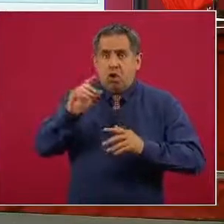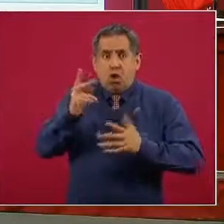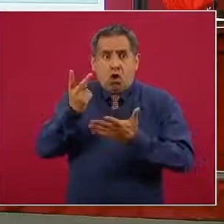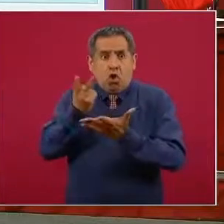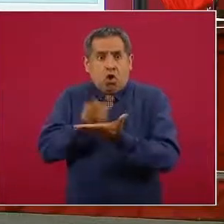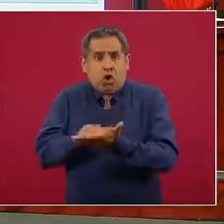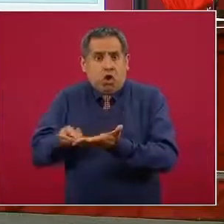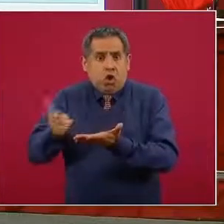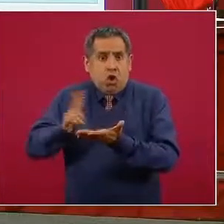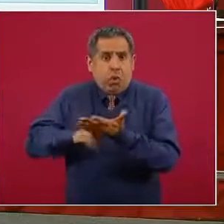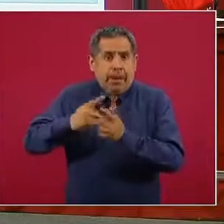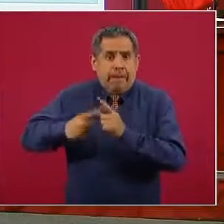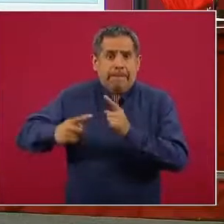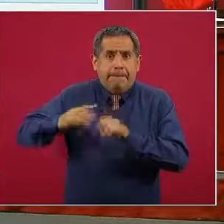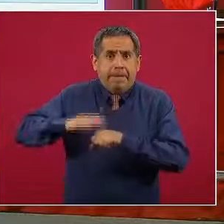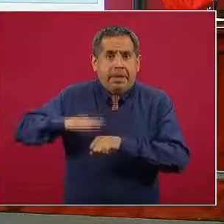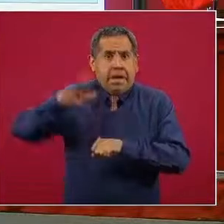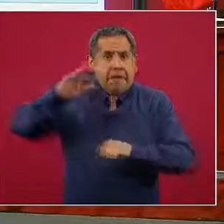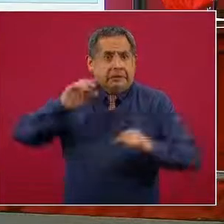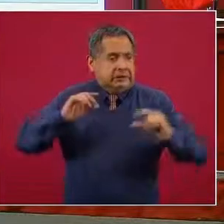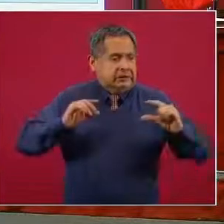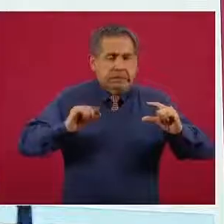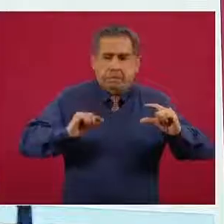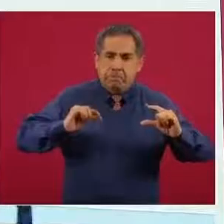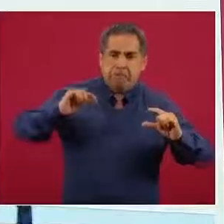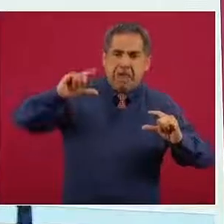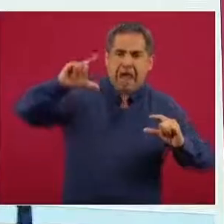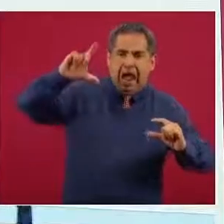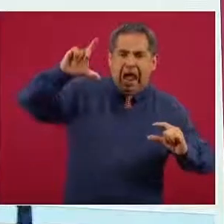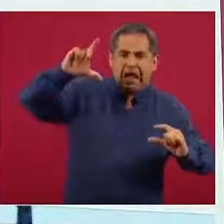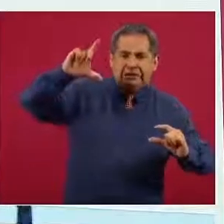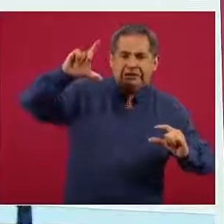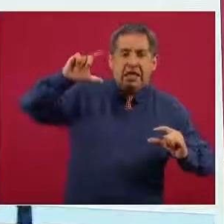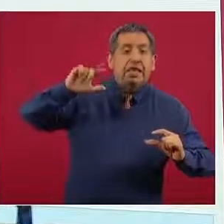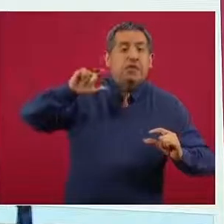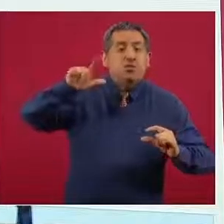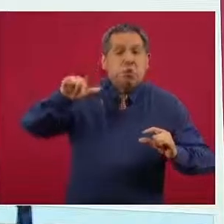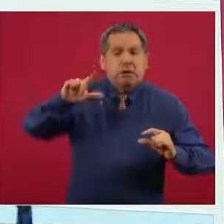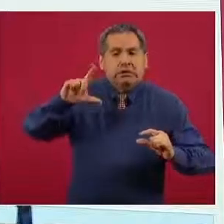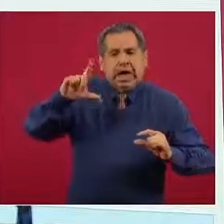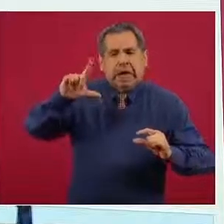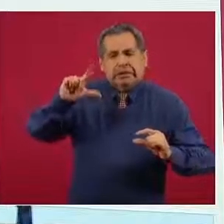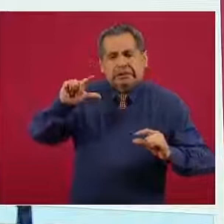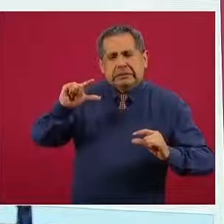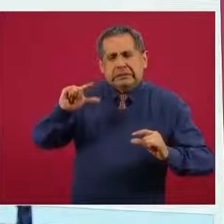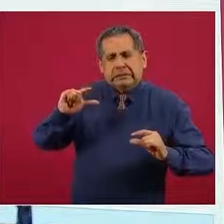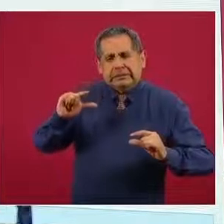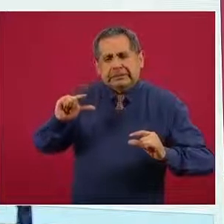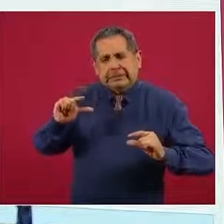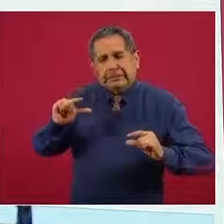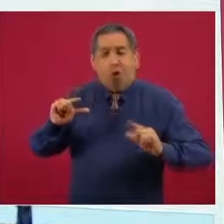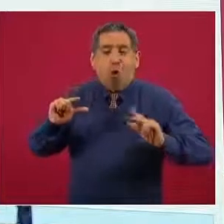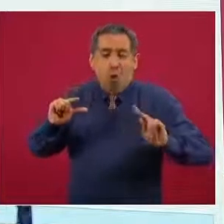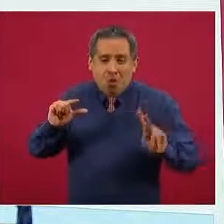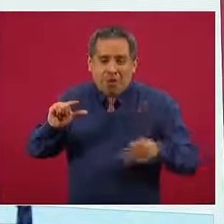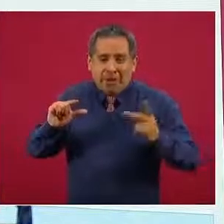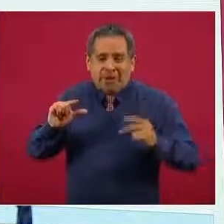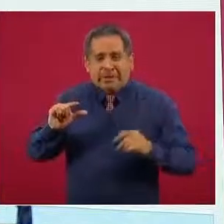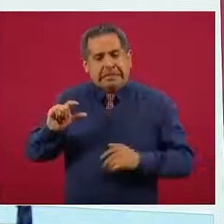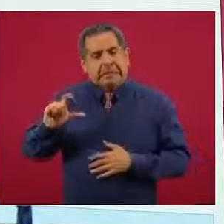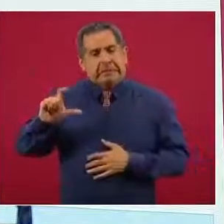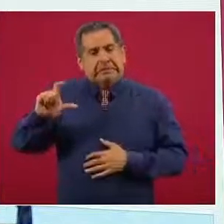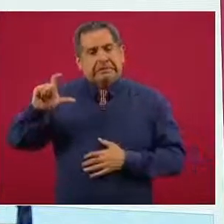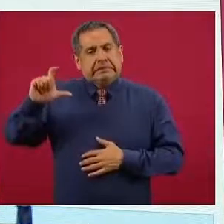el primer pico epidémico, y después un descenso que ha sido seguido de un nuevo ascenso, y esto